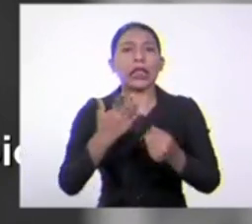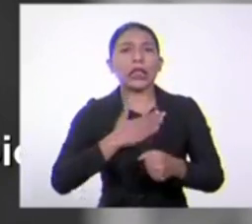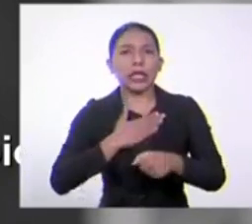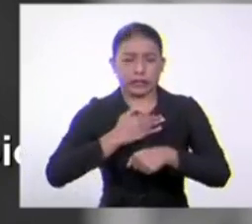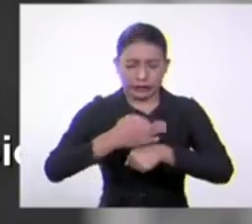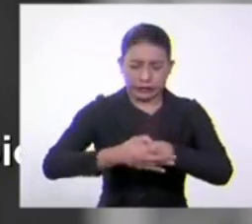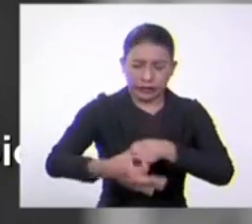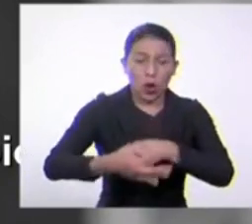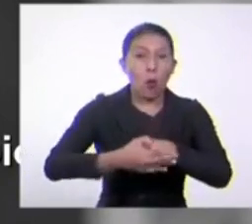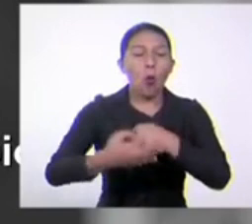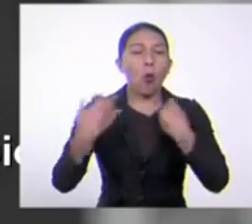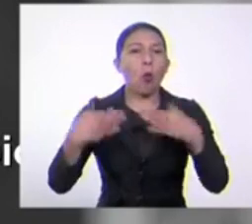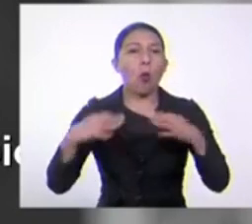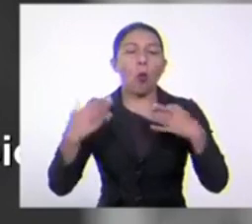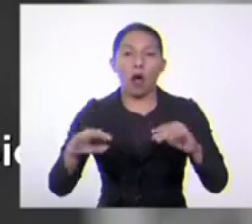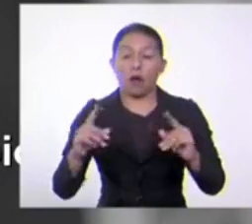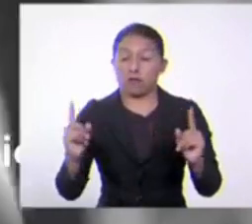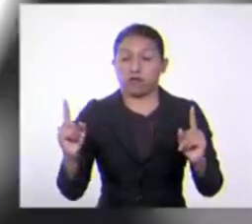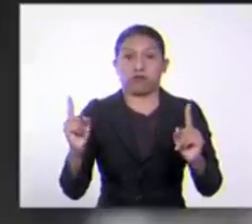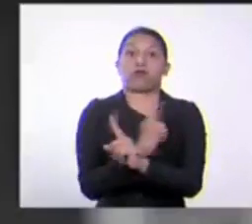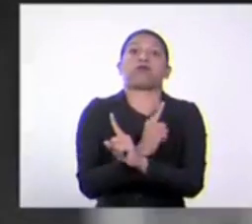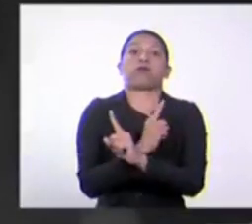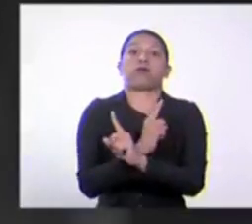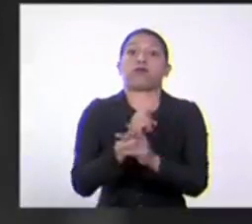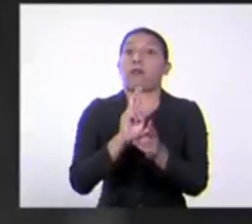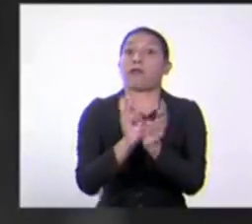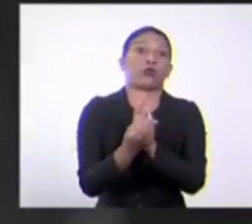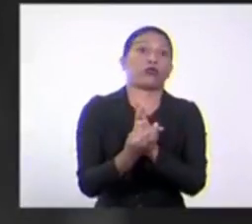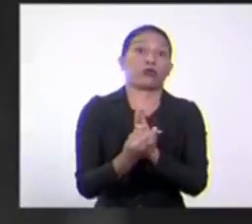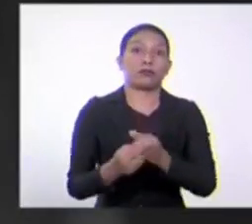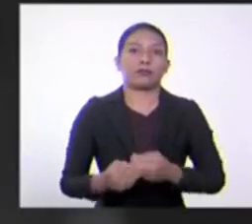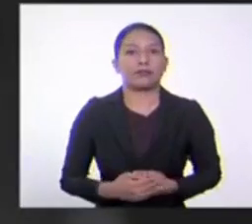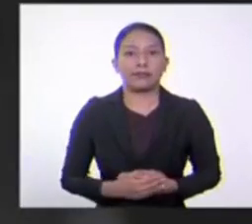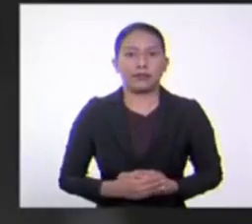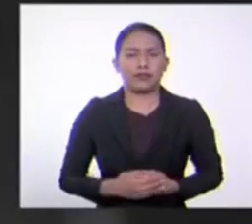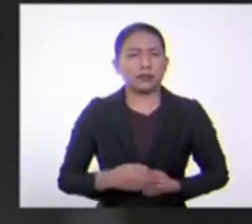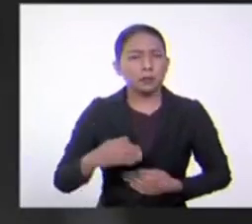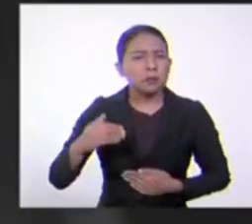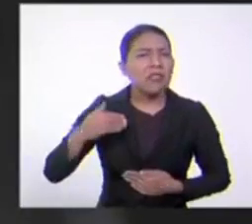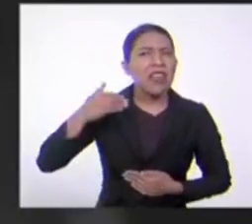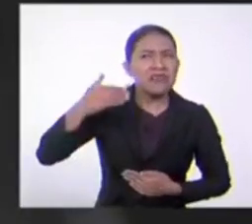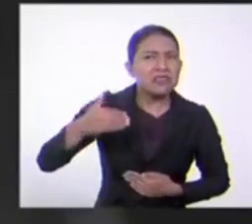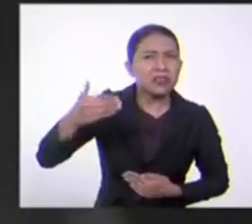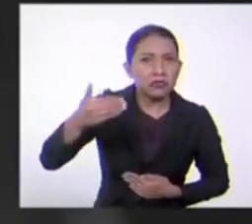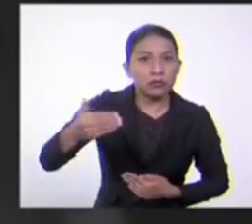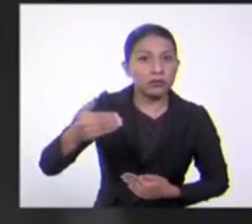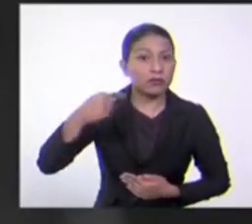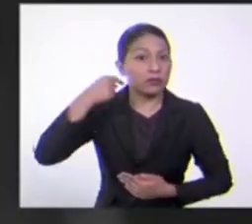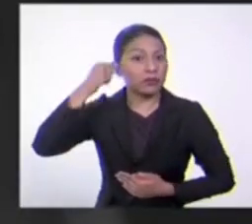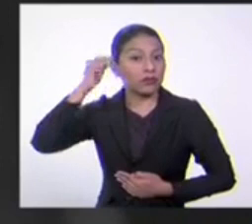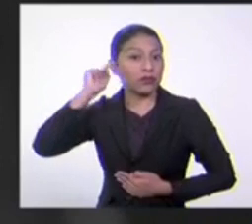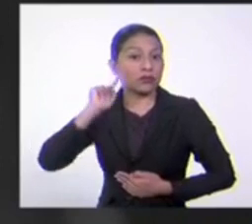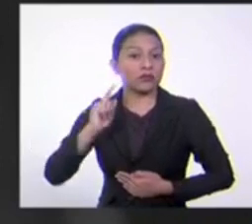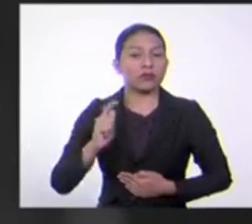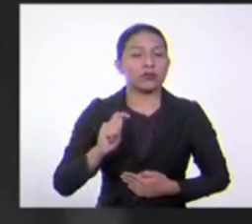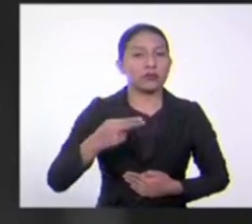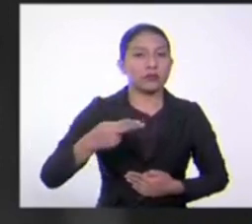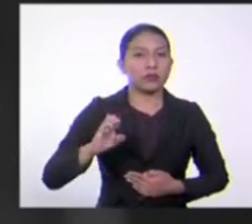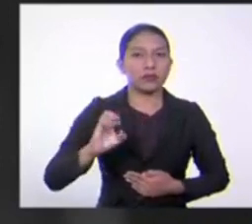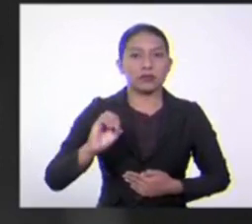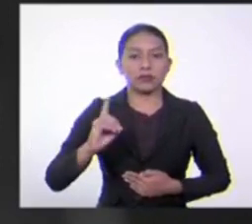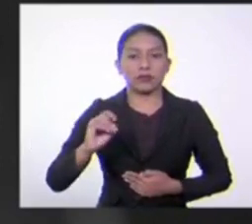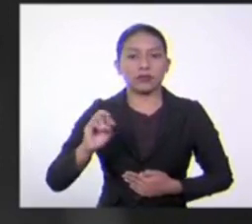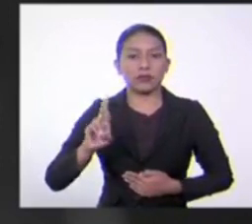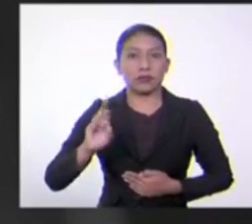fue revolucionaria en su tiempo. Años después, Theodor Schwann, interesado en